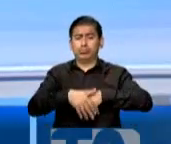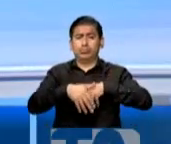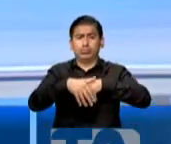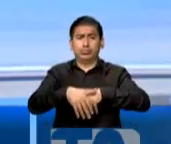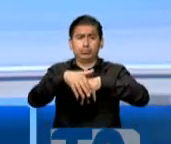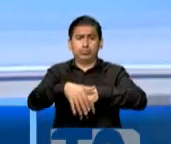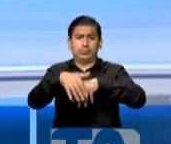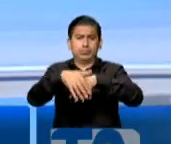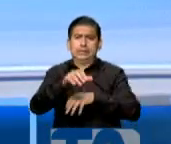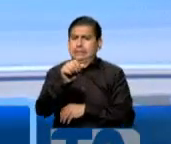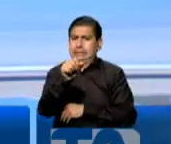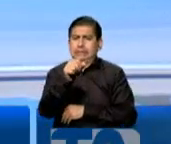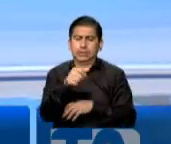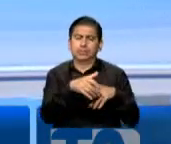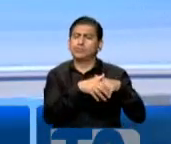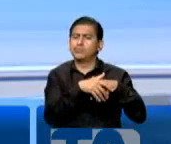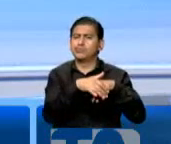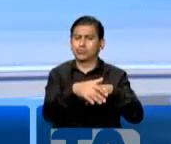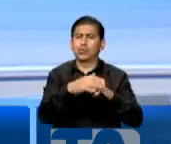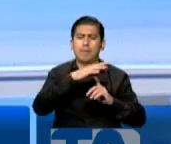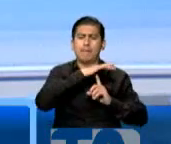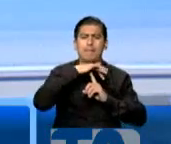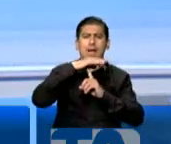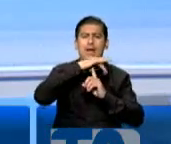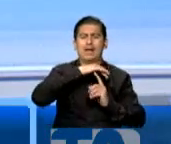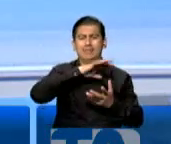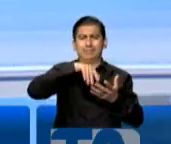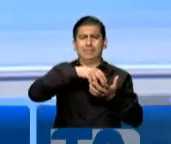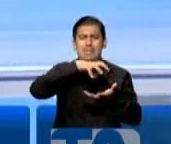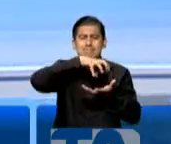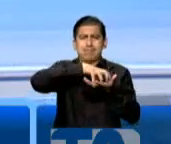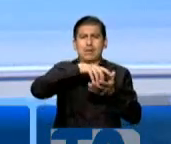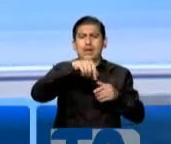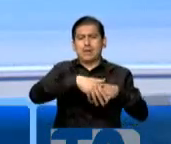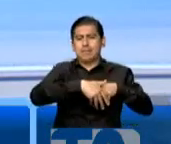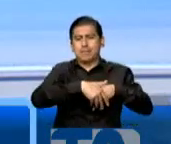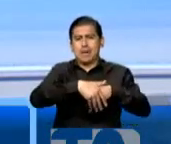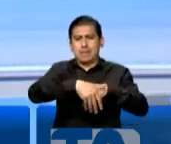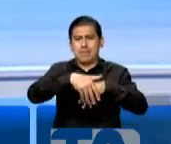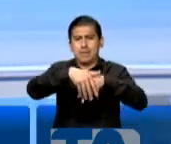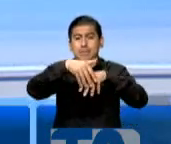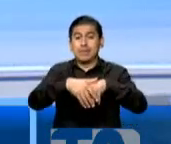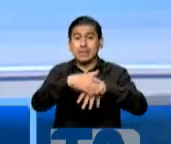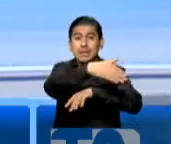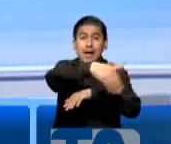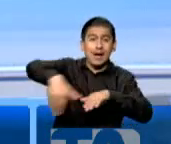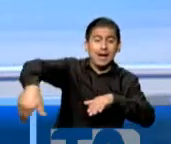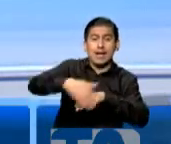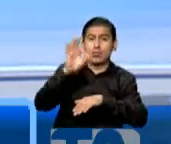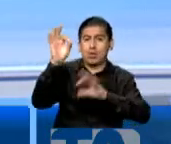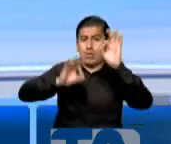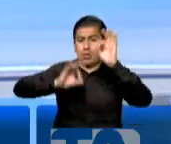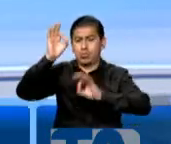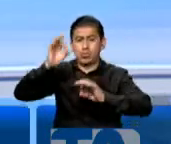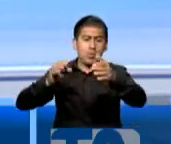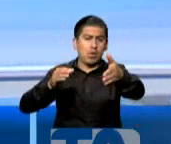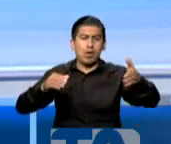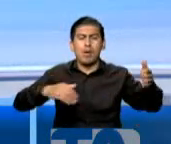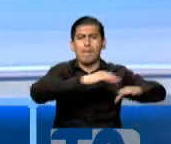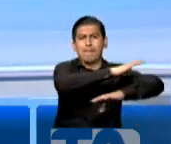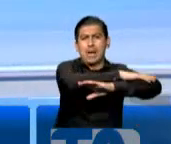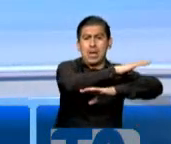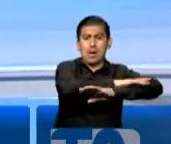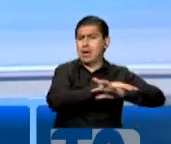por diferentes frentes sociales. La marcha partió desde el Parque Centenario y llegó a la intersección de las avenidas 9 de Octubre y Malecón. No